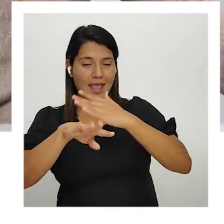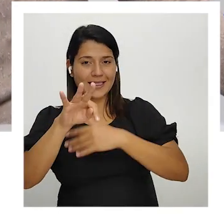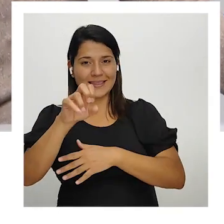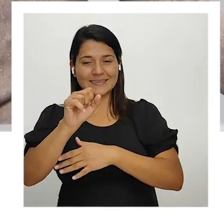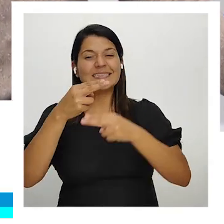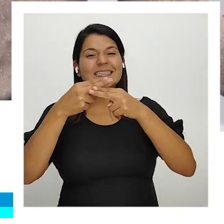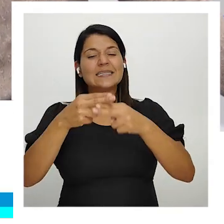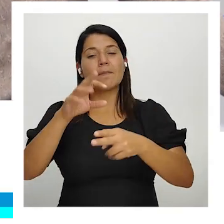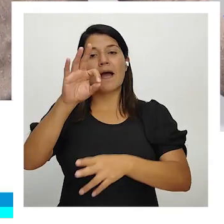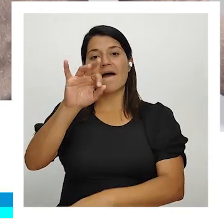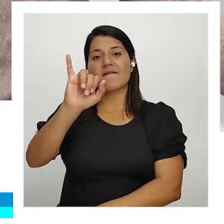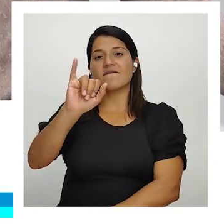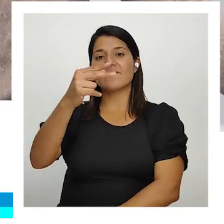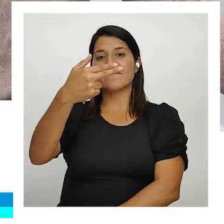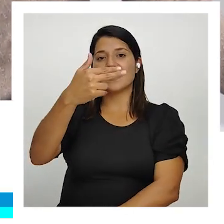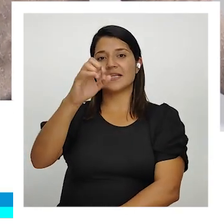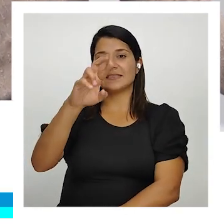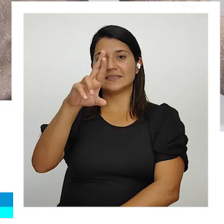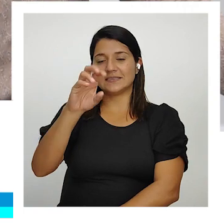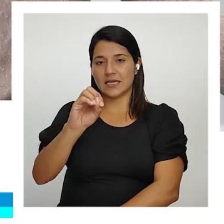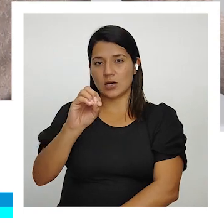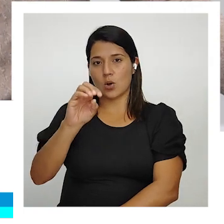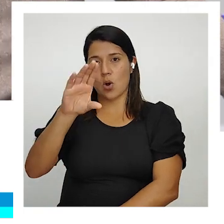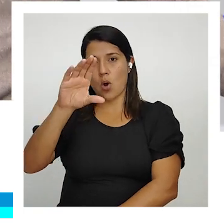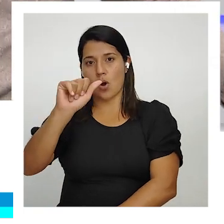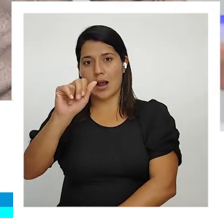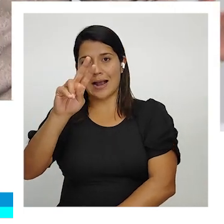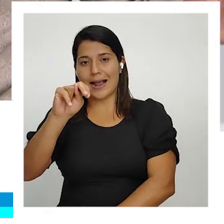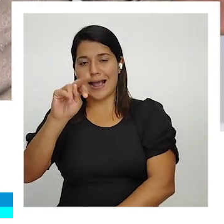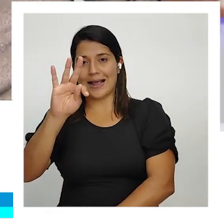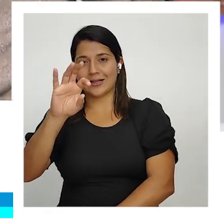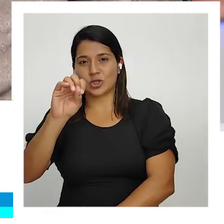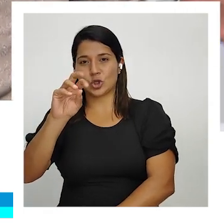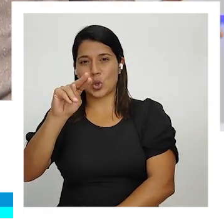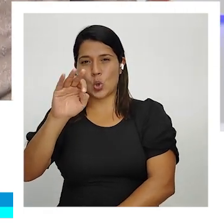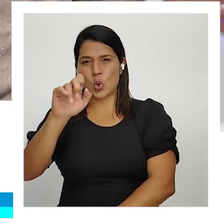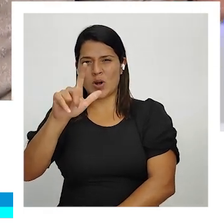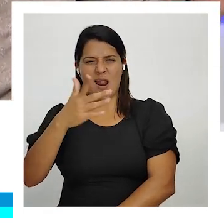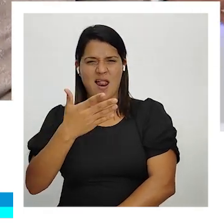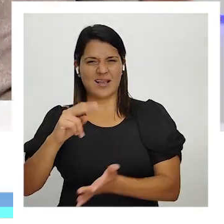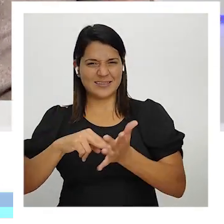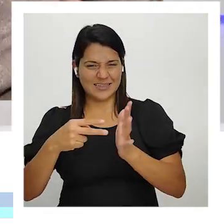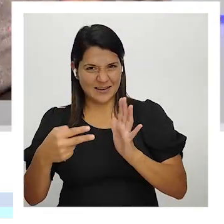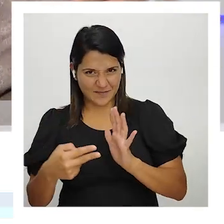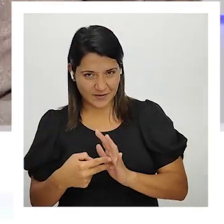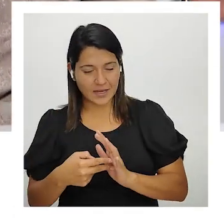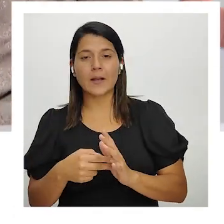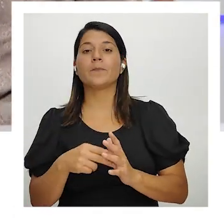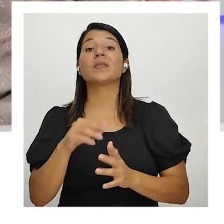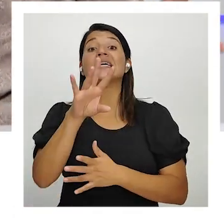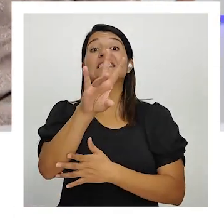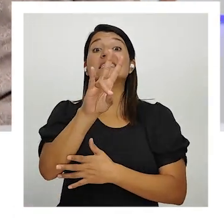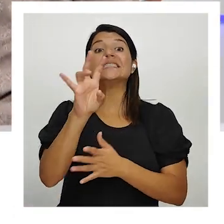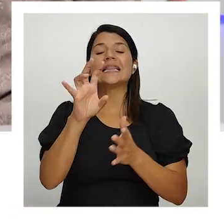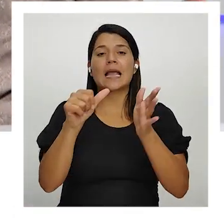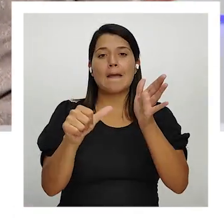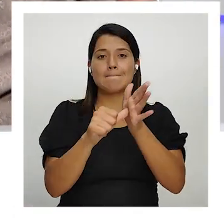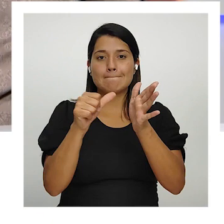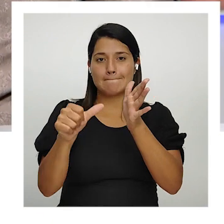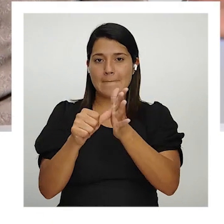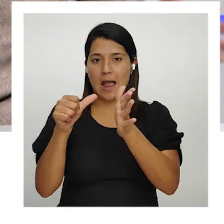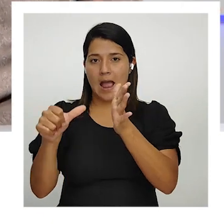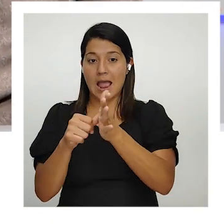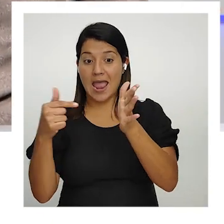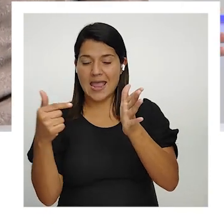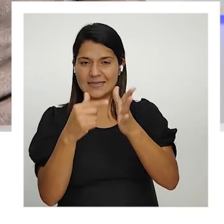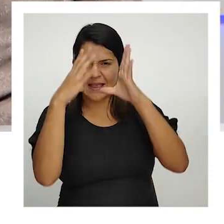llama fichero cantonal. ¿Qué es? Pues es tomar cerca de 700 páginas de